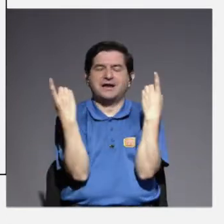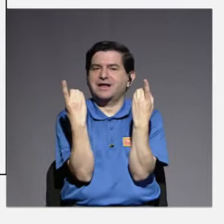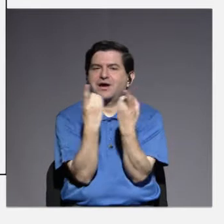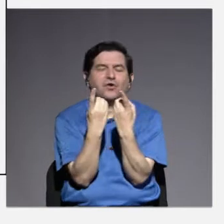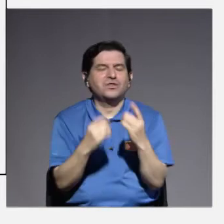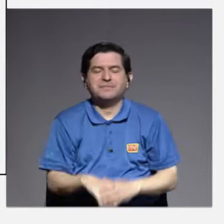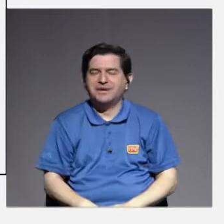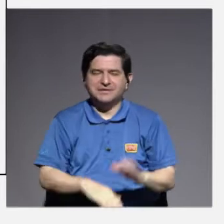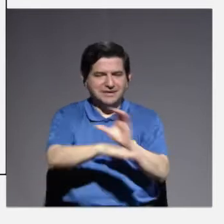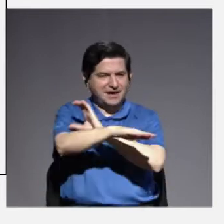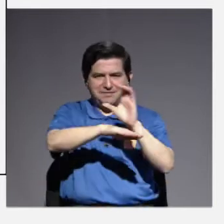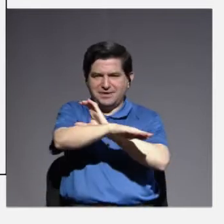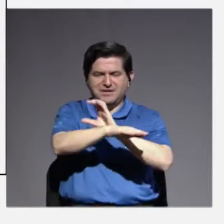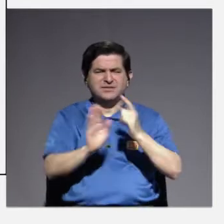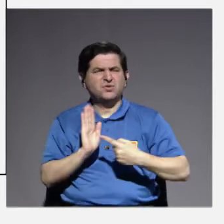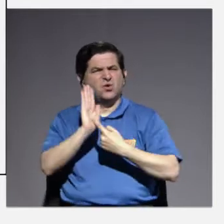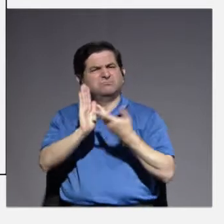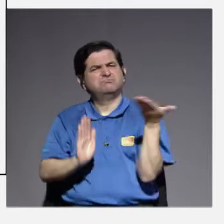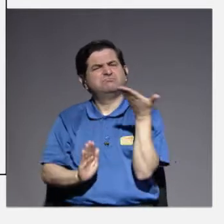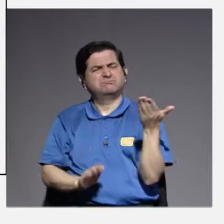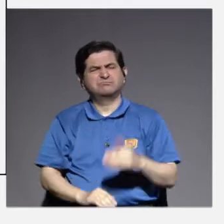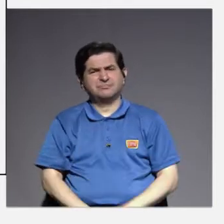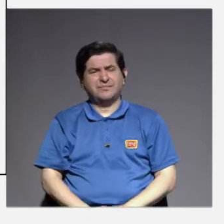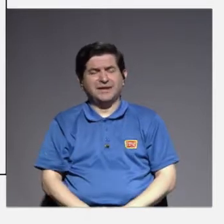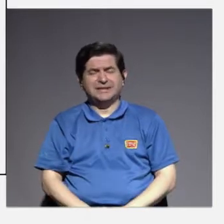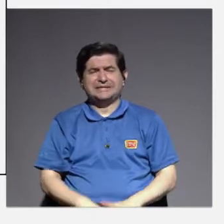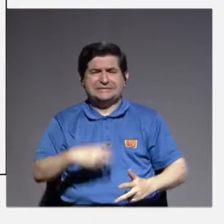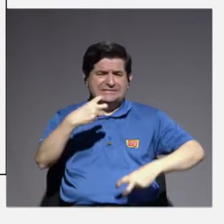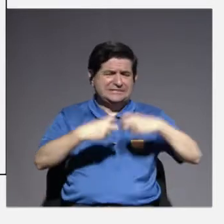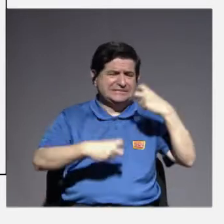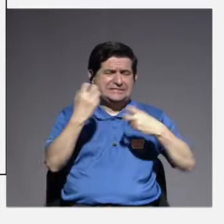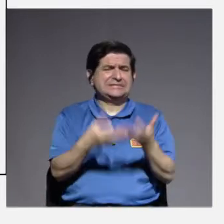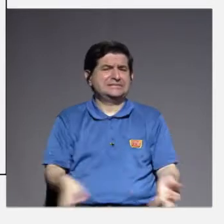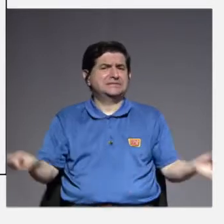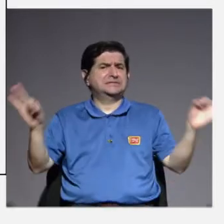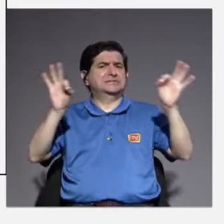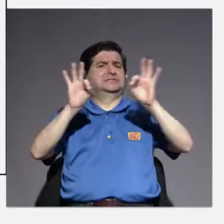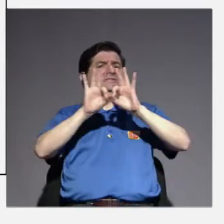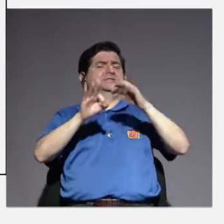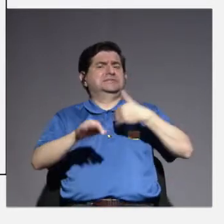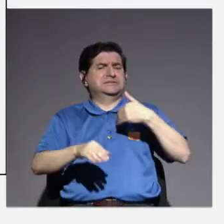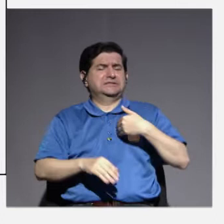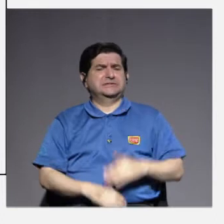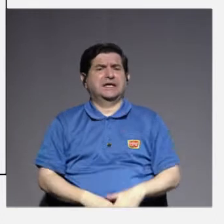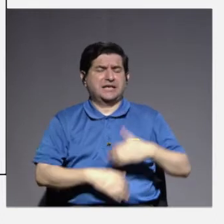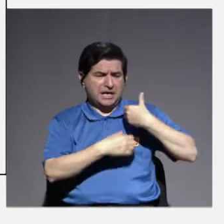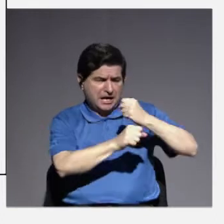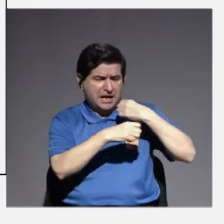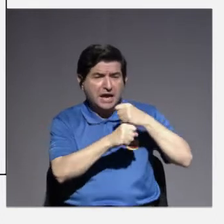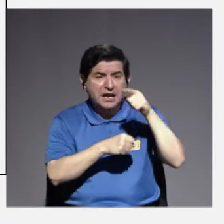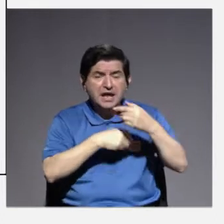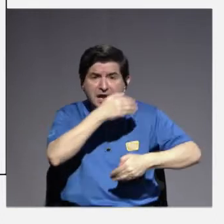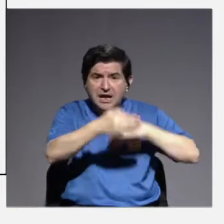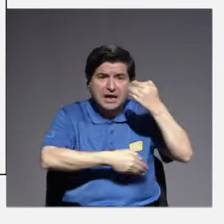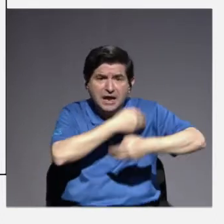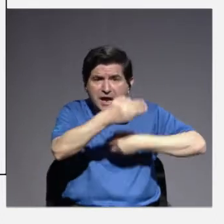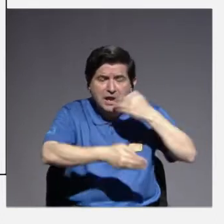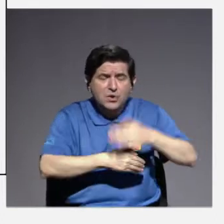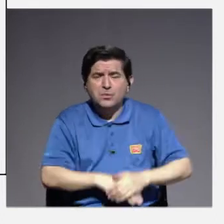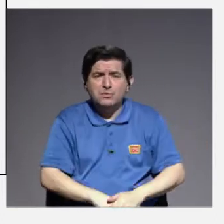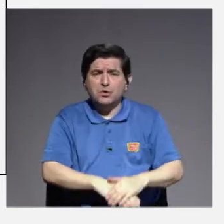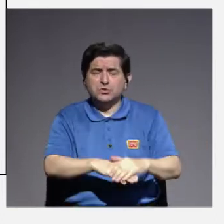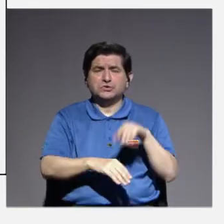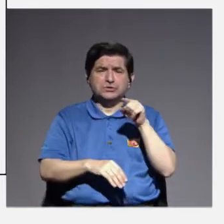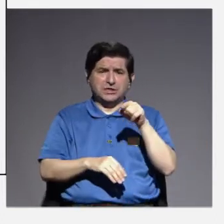informática, y eso nos señala una dificultad muy importante que tienen las municipalidades en esos procesos de digitalización,